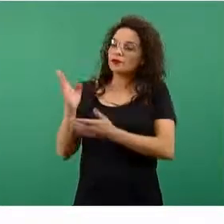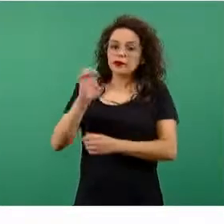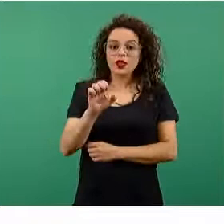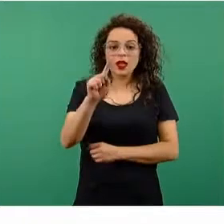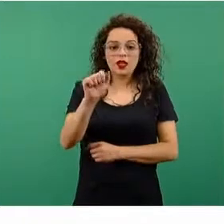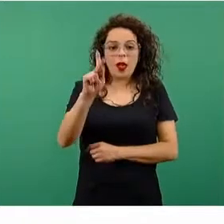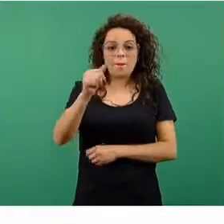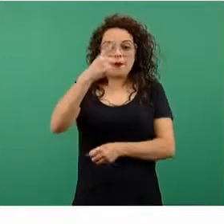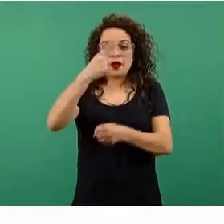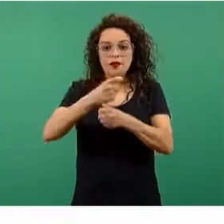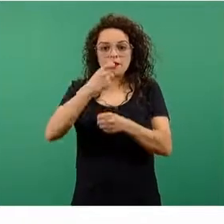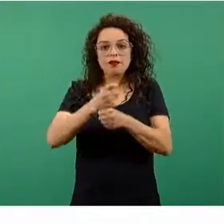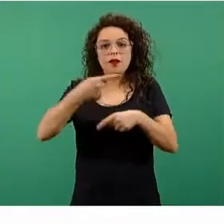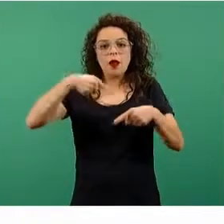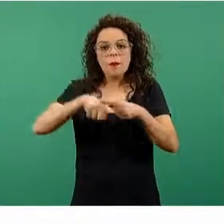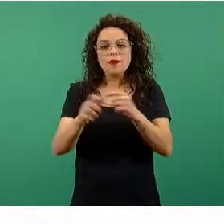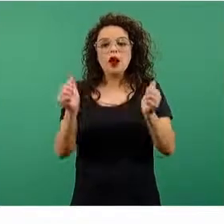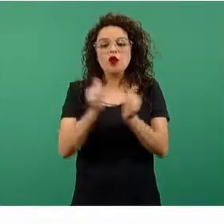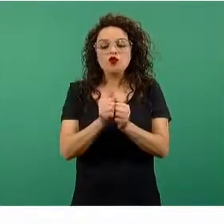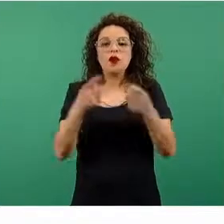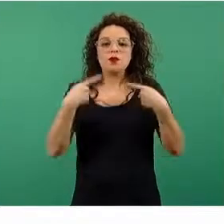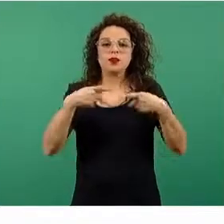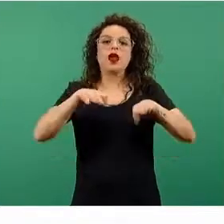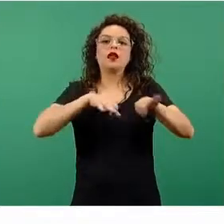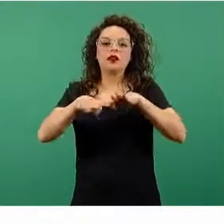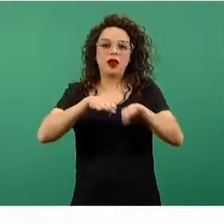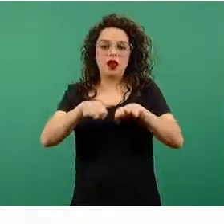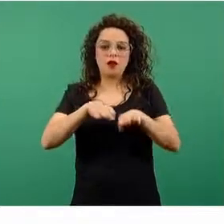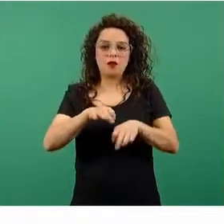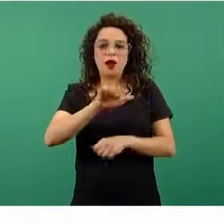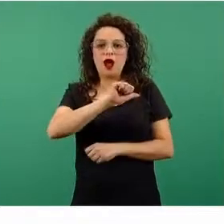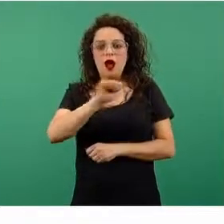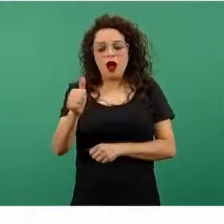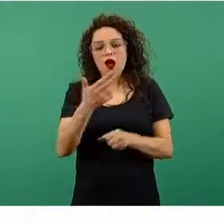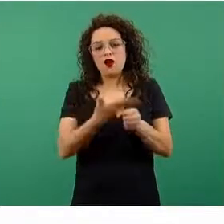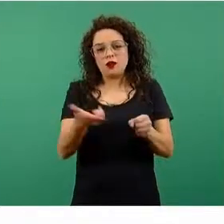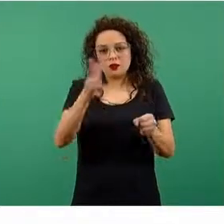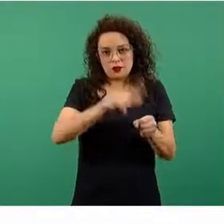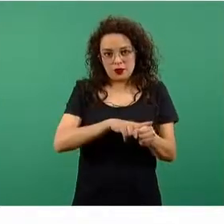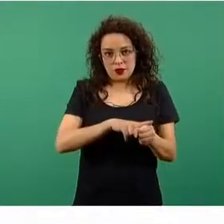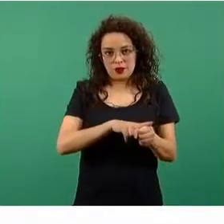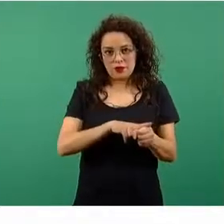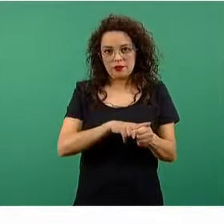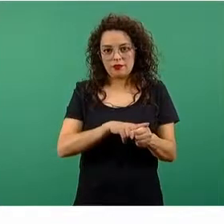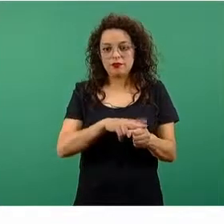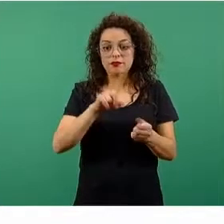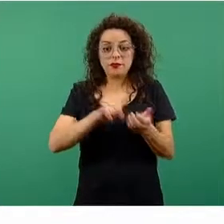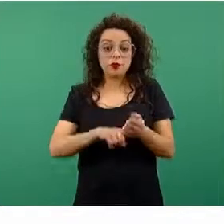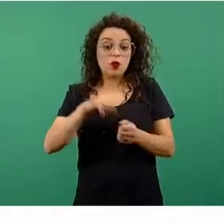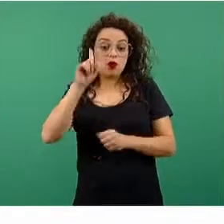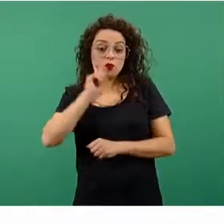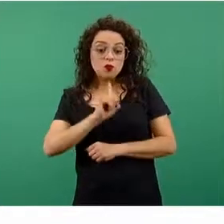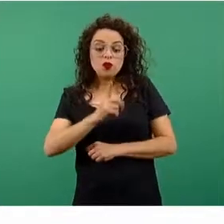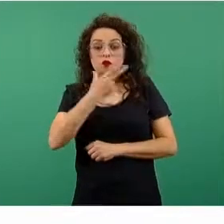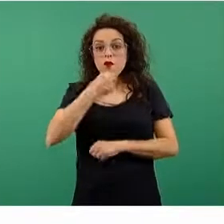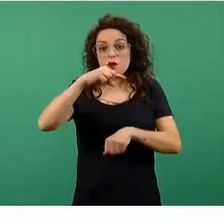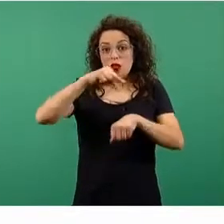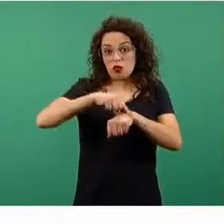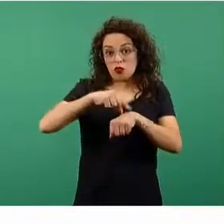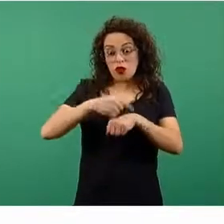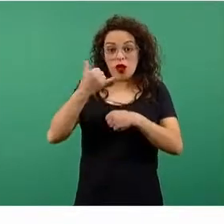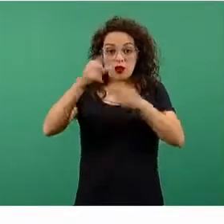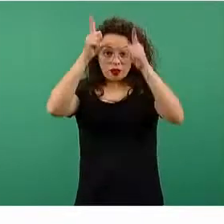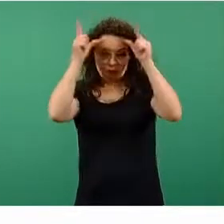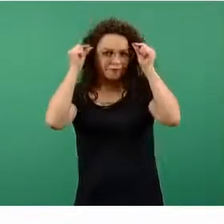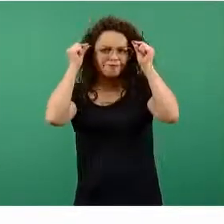que inició con personal de salud. Recordar que es todo el personal clínico, no nada más médicas y médicos y enfermeras y enfermeros,